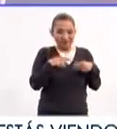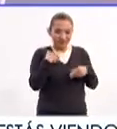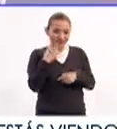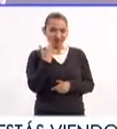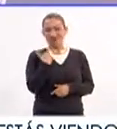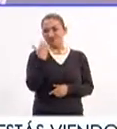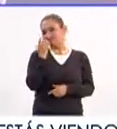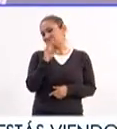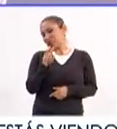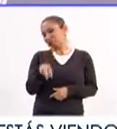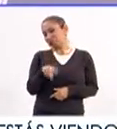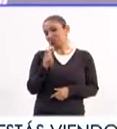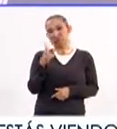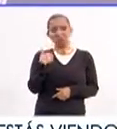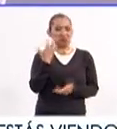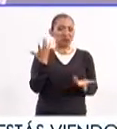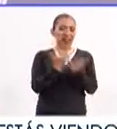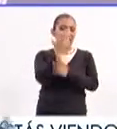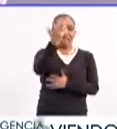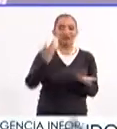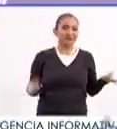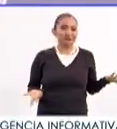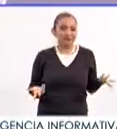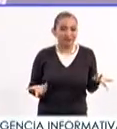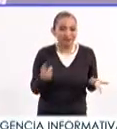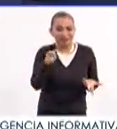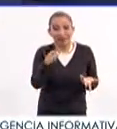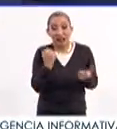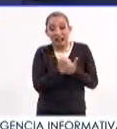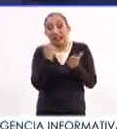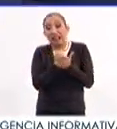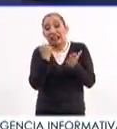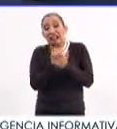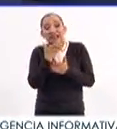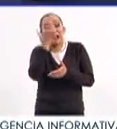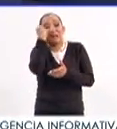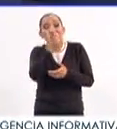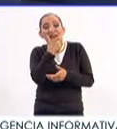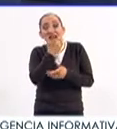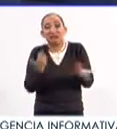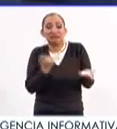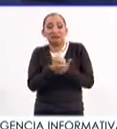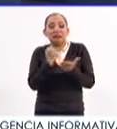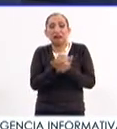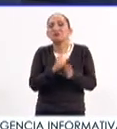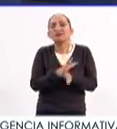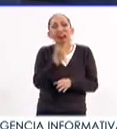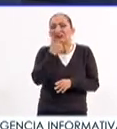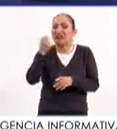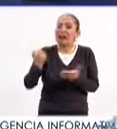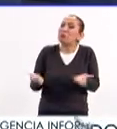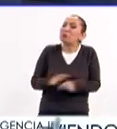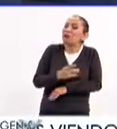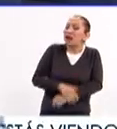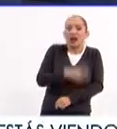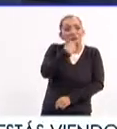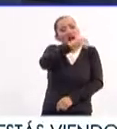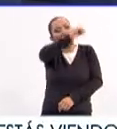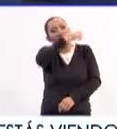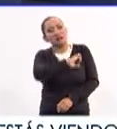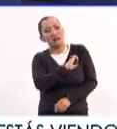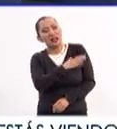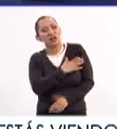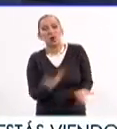parece extremo, ¿no? Que a fuerza quieran que aprendamos inglés. ¿Por qué inglés, no? Si podemos hablar en